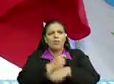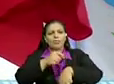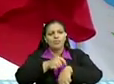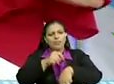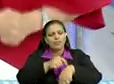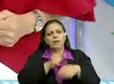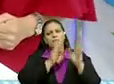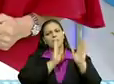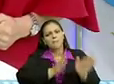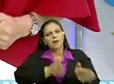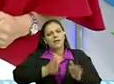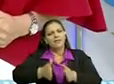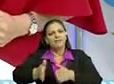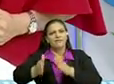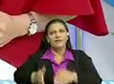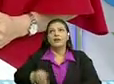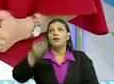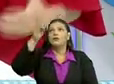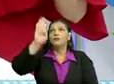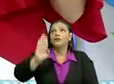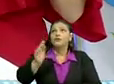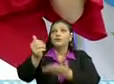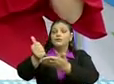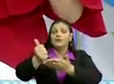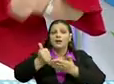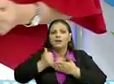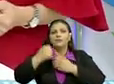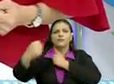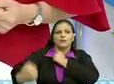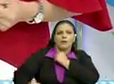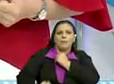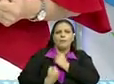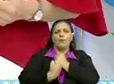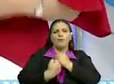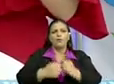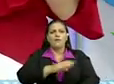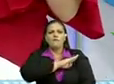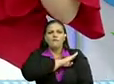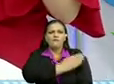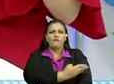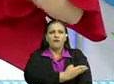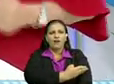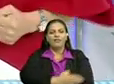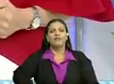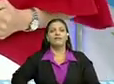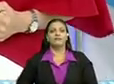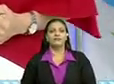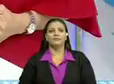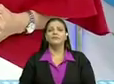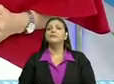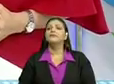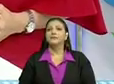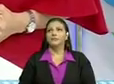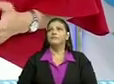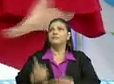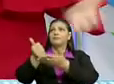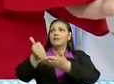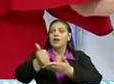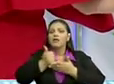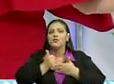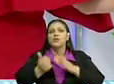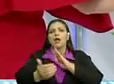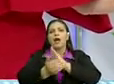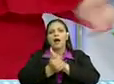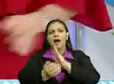el Todopoderoso nos ha dado a cada uno de nosotros, con nuestras fortalezas, con esos talentos que solamente Él es capaz de darnos.